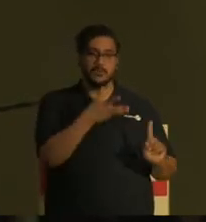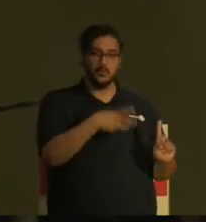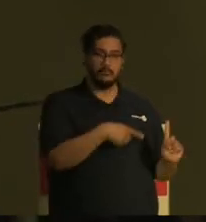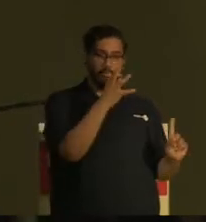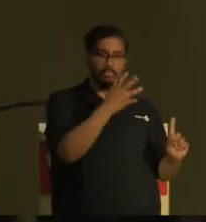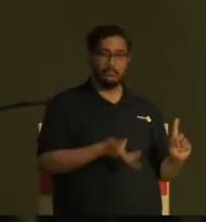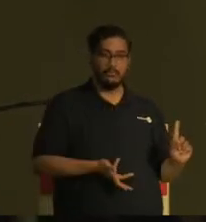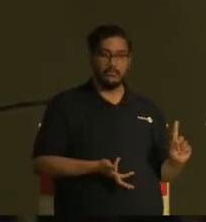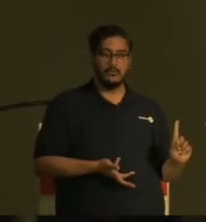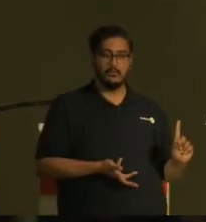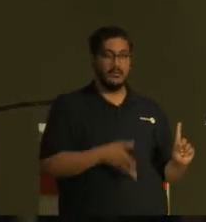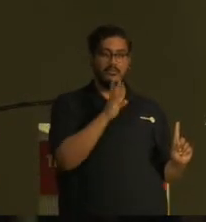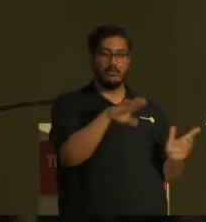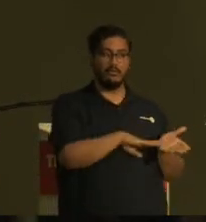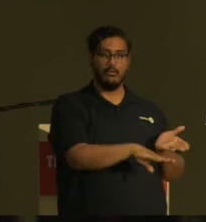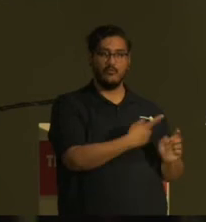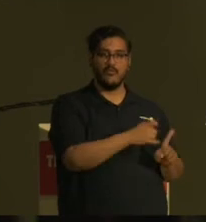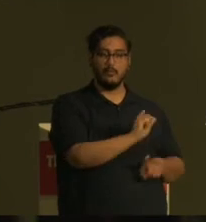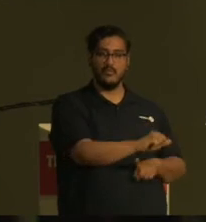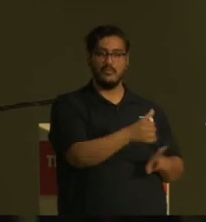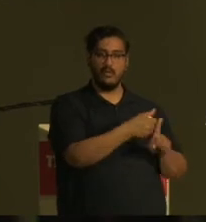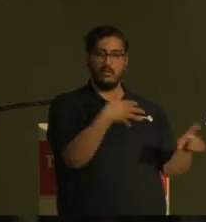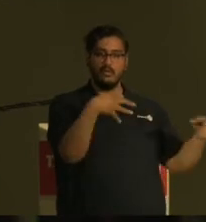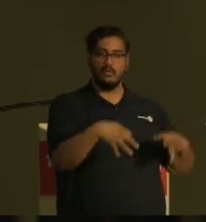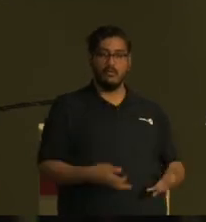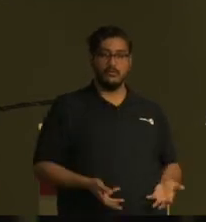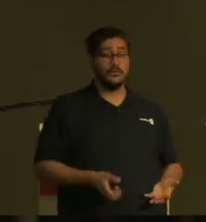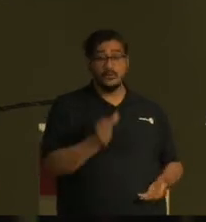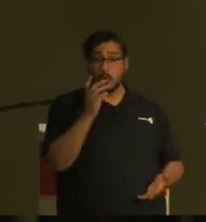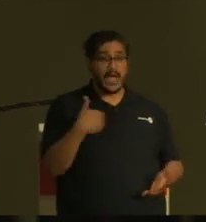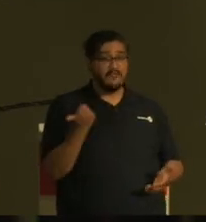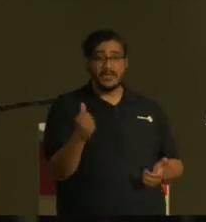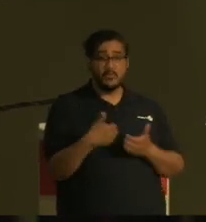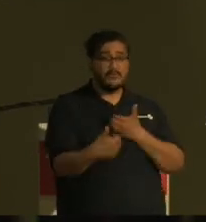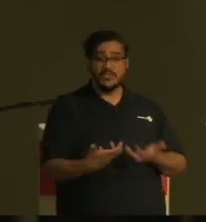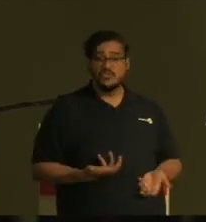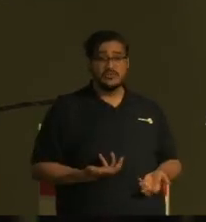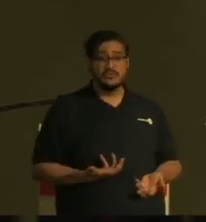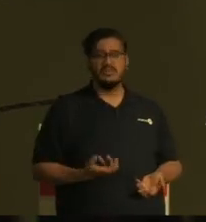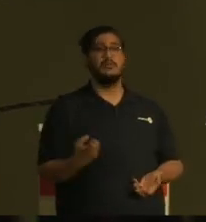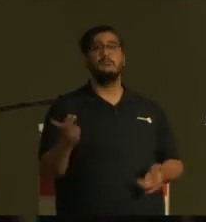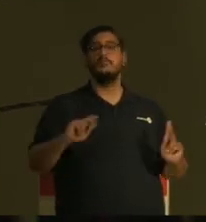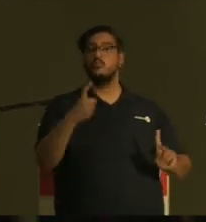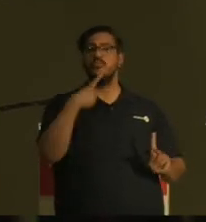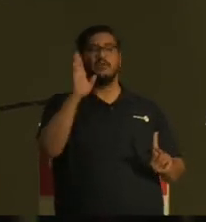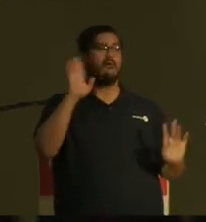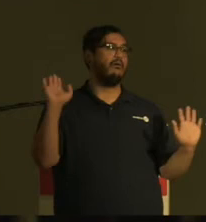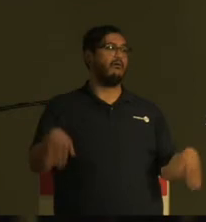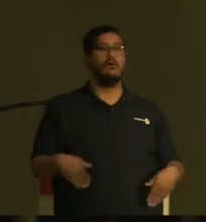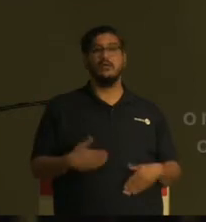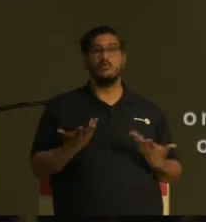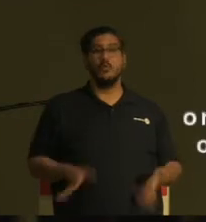desechadas de ese discurso, ¿no? Y tampoco hay campañas de prevención como si fuera algo superado, ¿no? En el sentido como se entiende